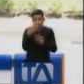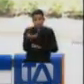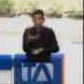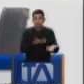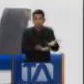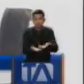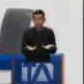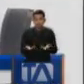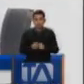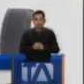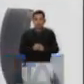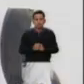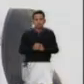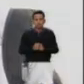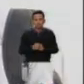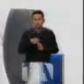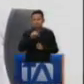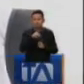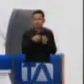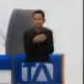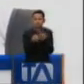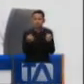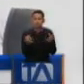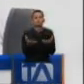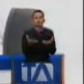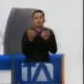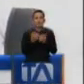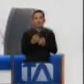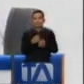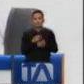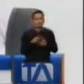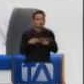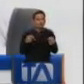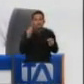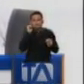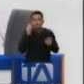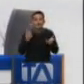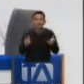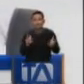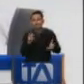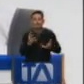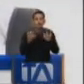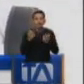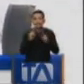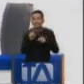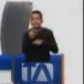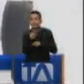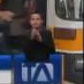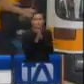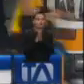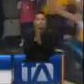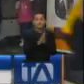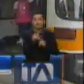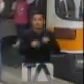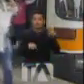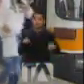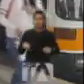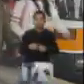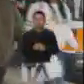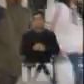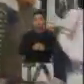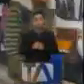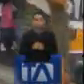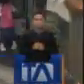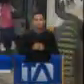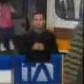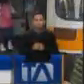a nosotros. Lo hacen intencionalmente en contra de las mujeres a propósito. Buscan eso principalmente.